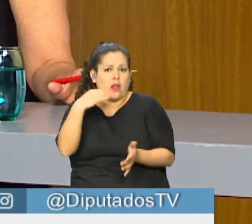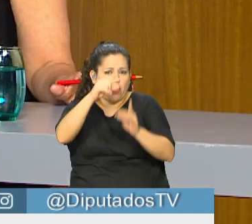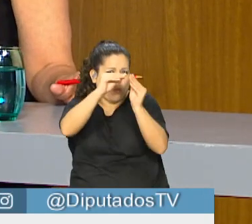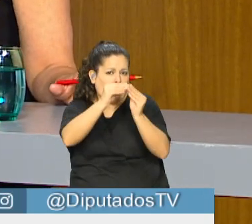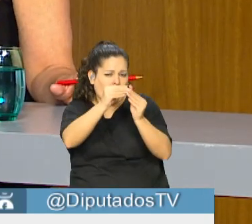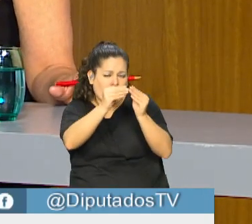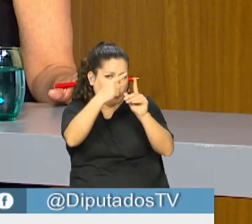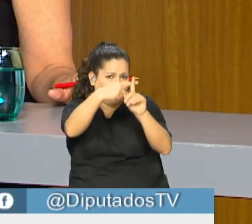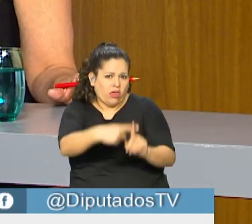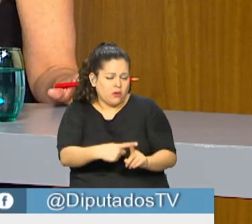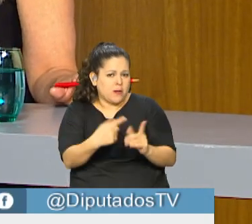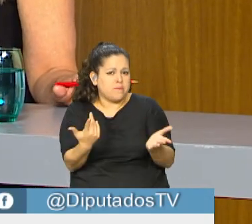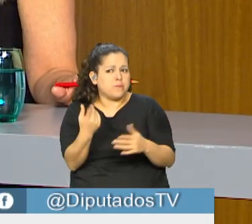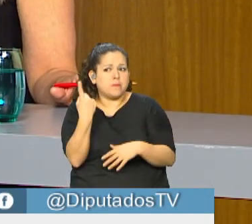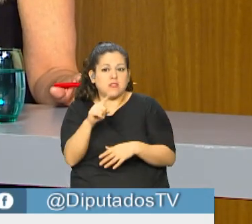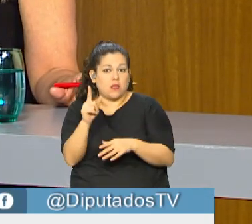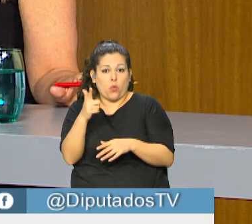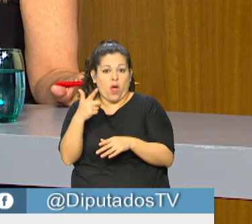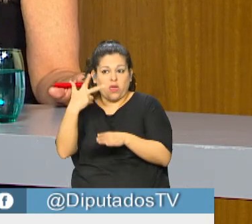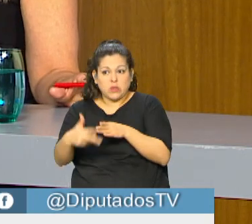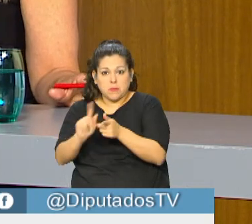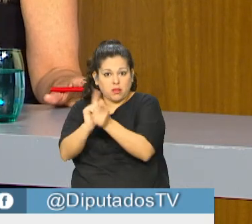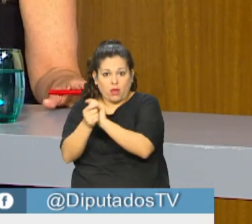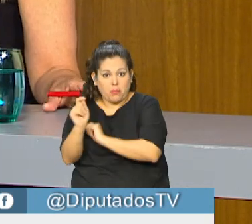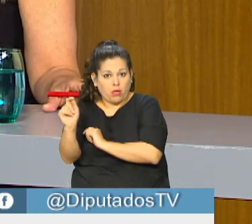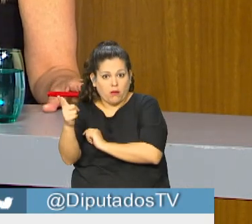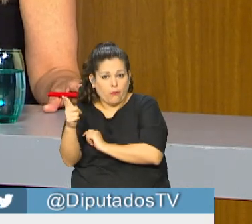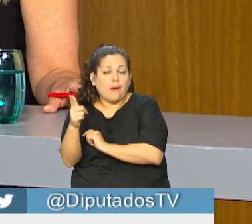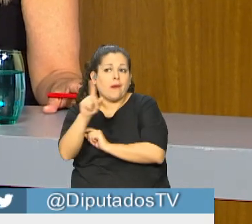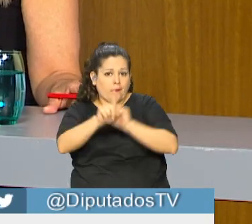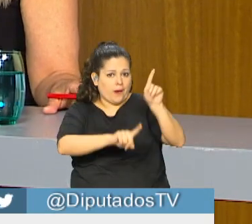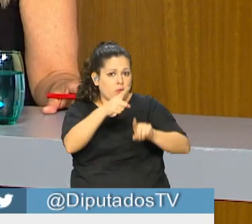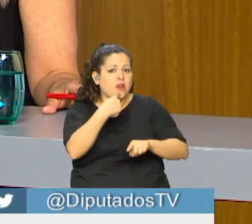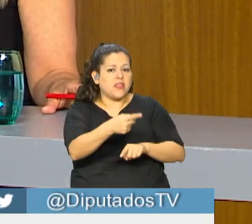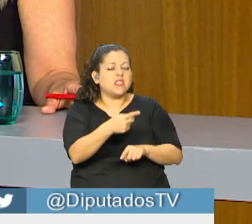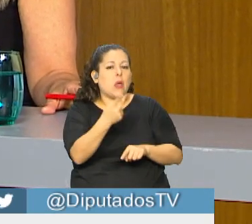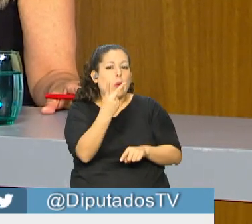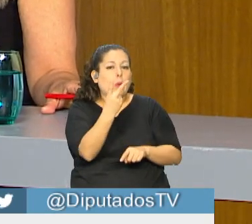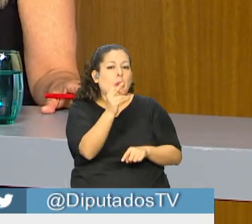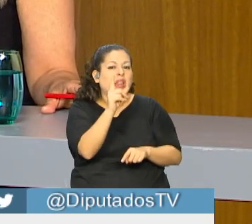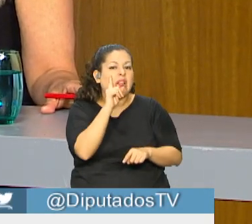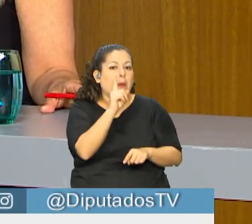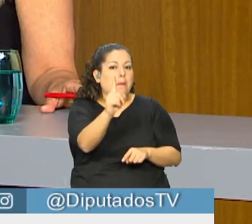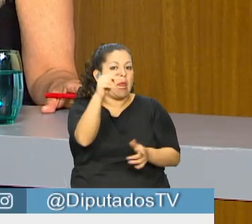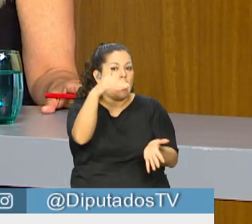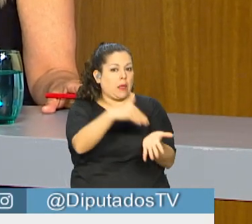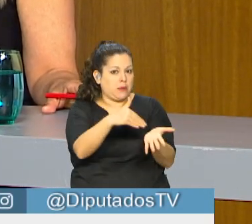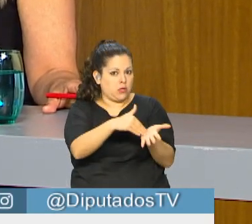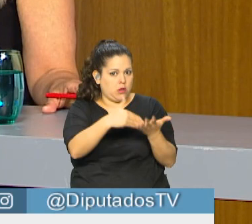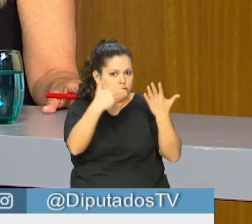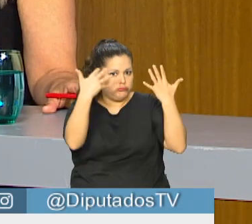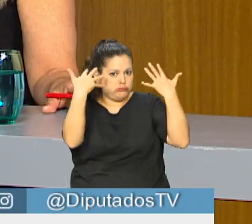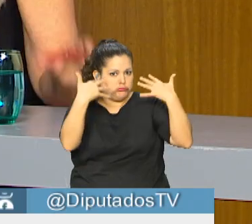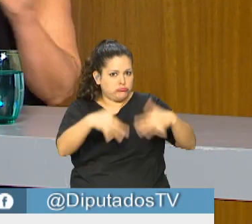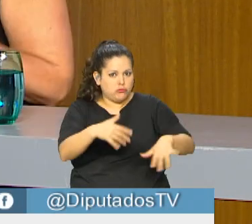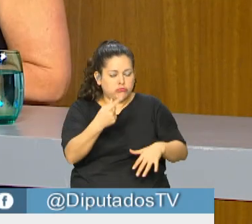hay reperfilamiento, hay algunos sectores que están hablando hasta de unos 20.000 millones y eso es mucho dinero. Lo